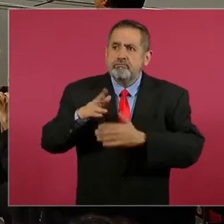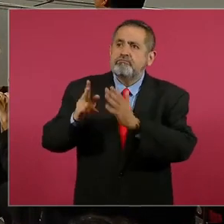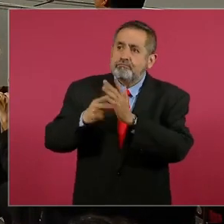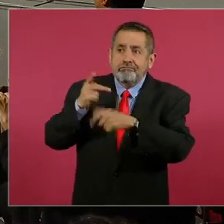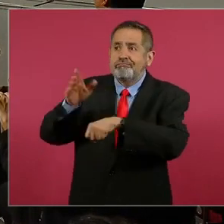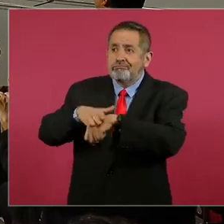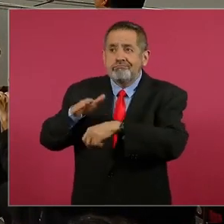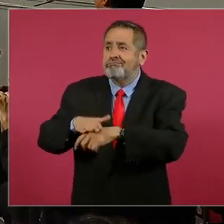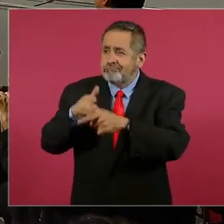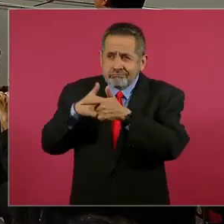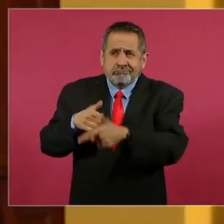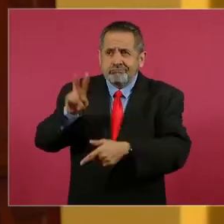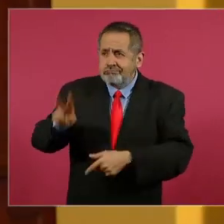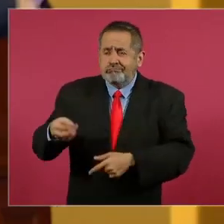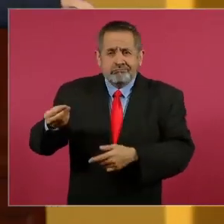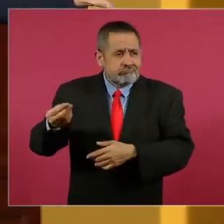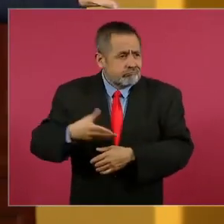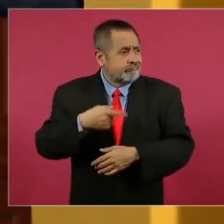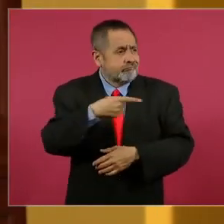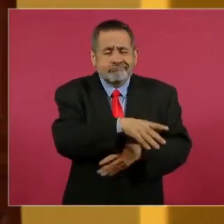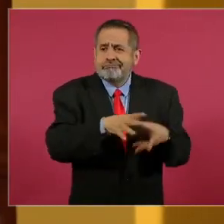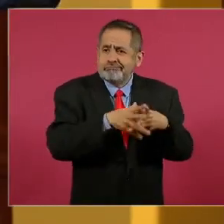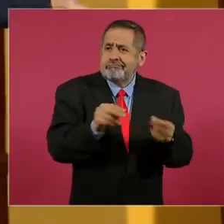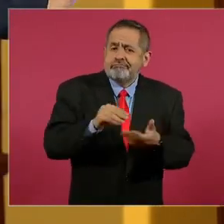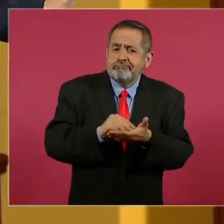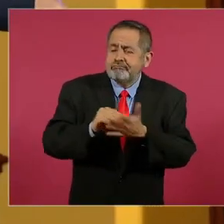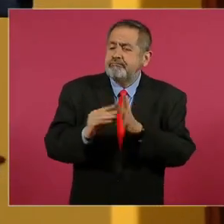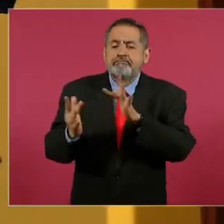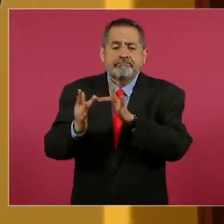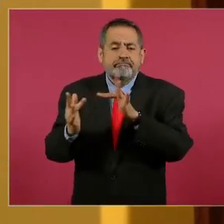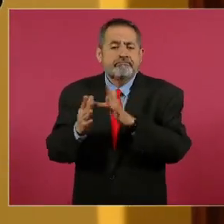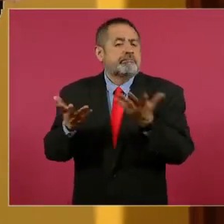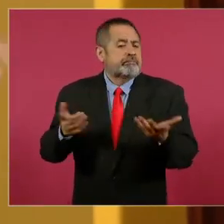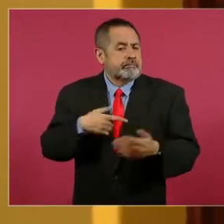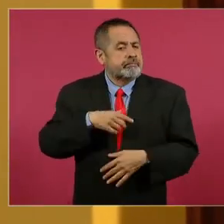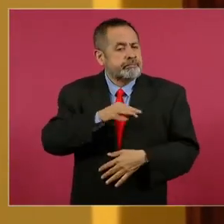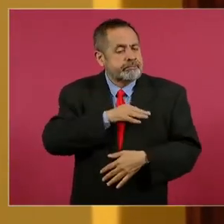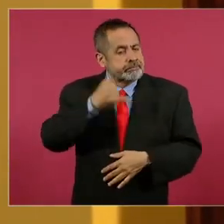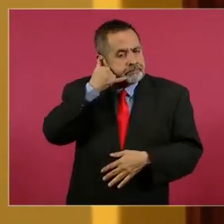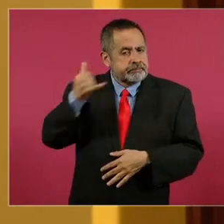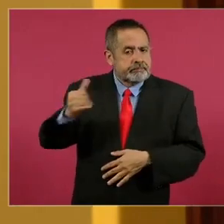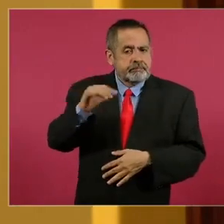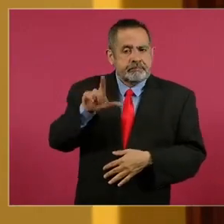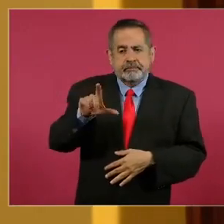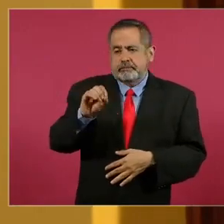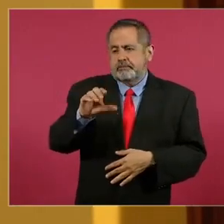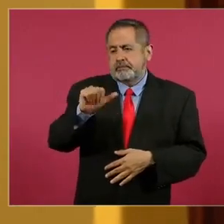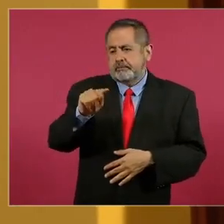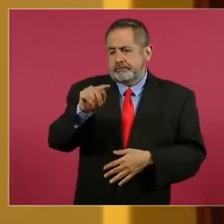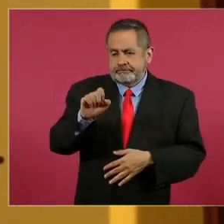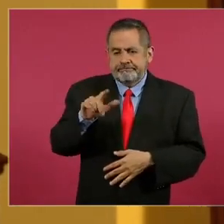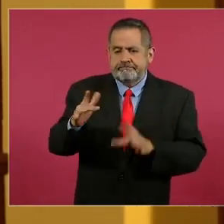y ponerte en contacto con la Comisión de Búsqueda, se puede llamar a Locatel o en